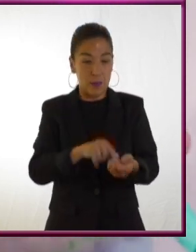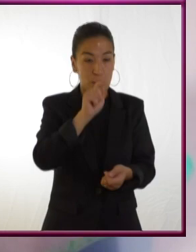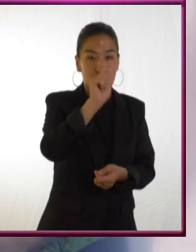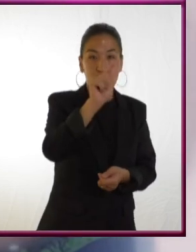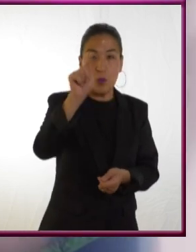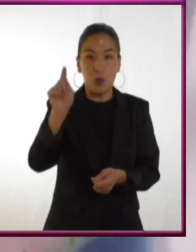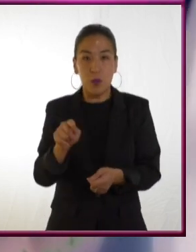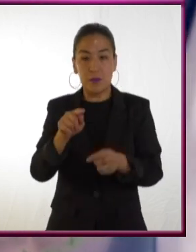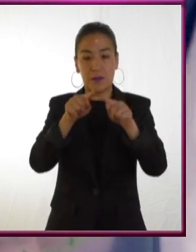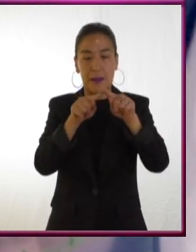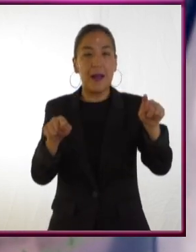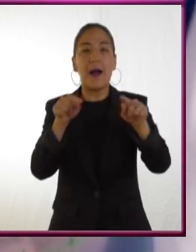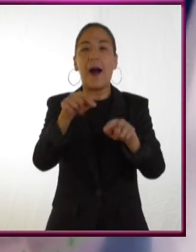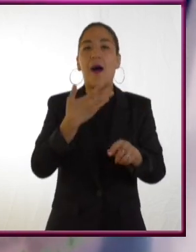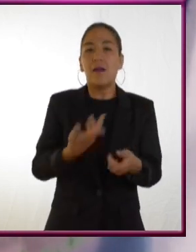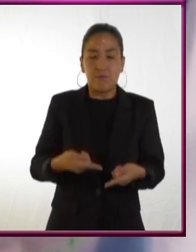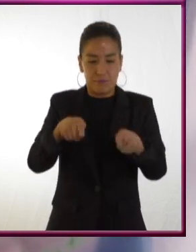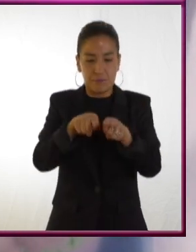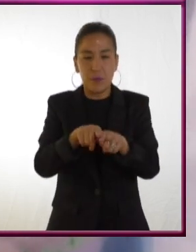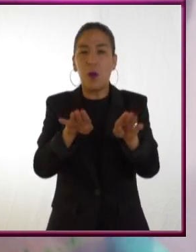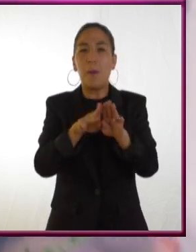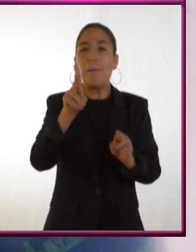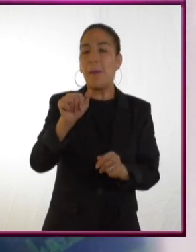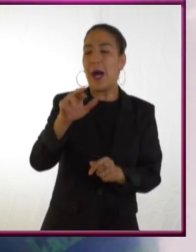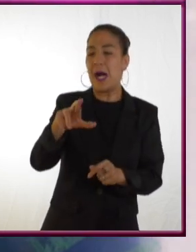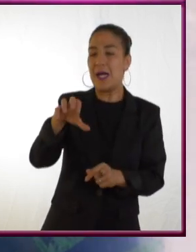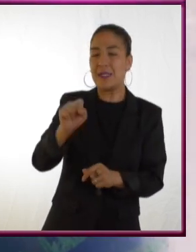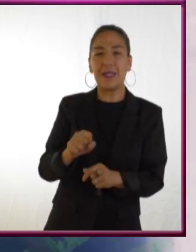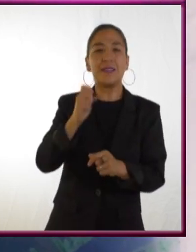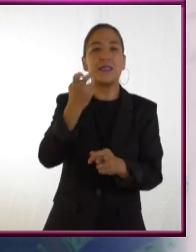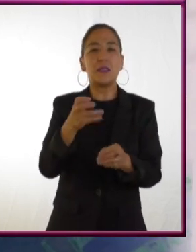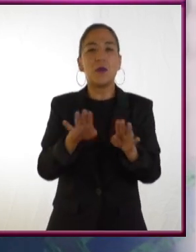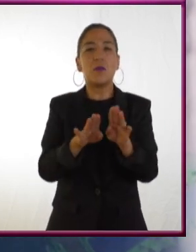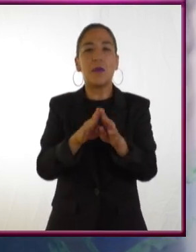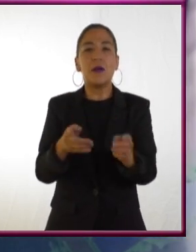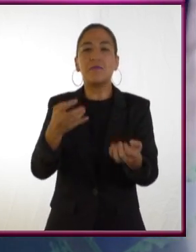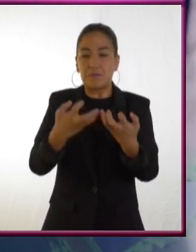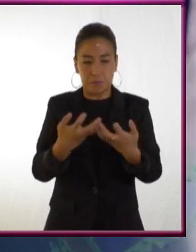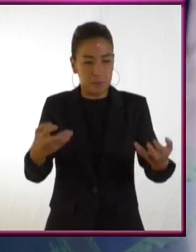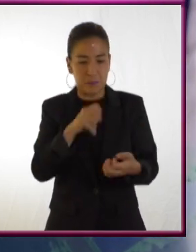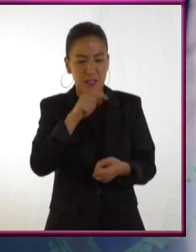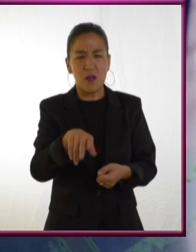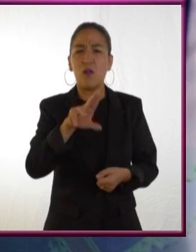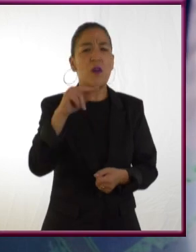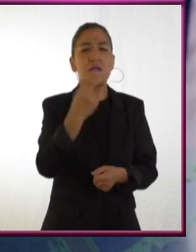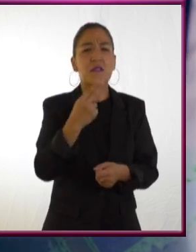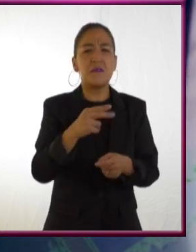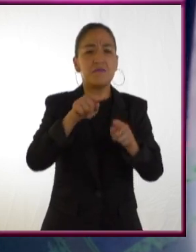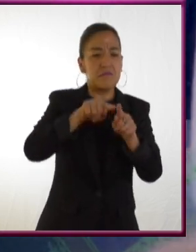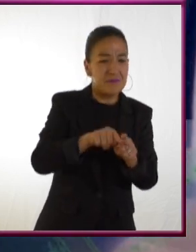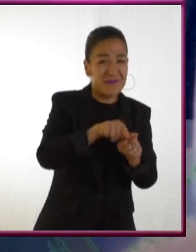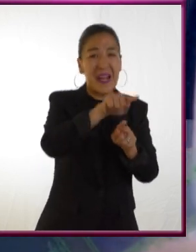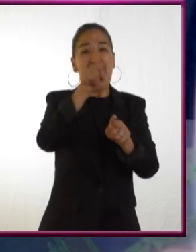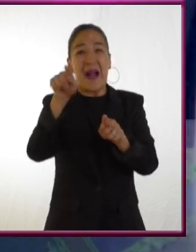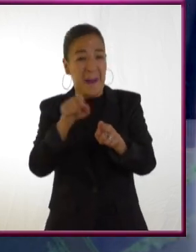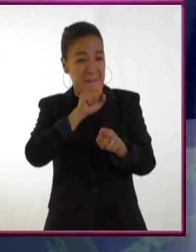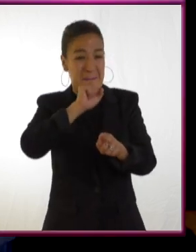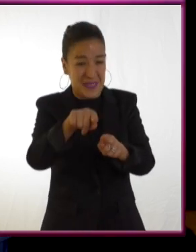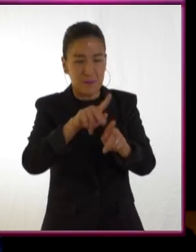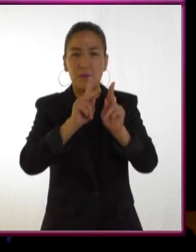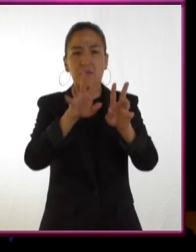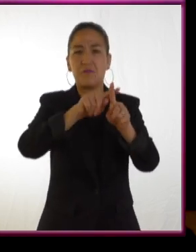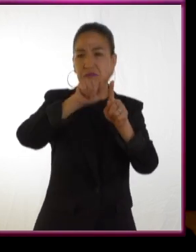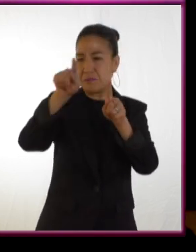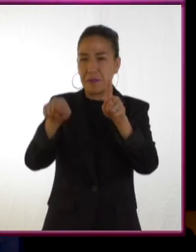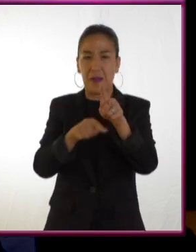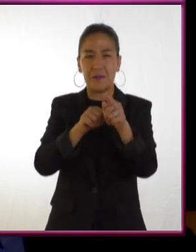grafos son pares. Porque eso implica que se puede entrar del vértice o territorio sin tener que pasar por el mismo puente.